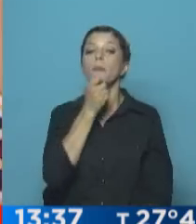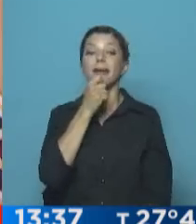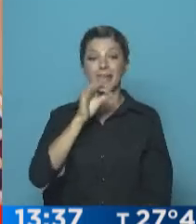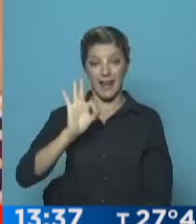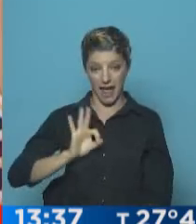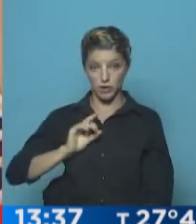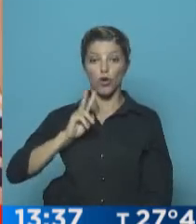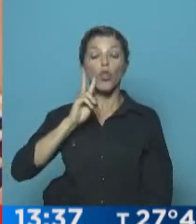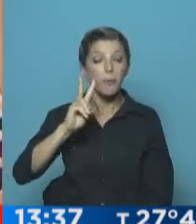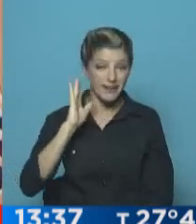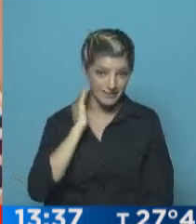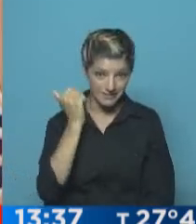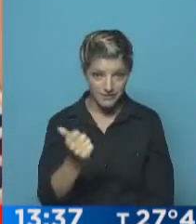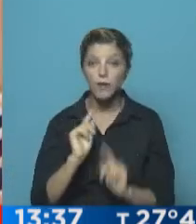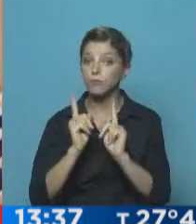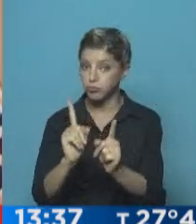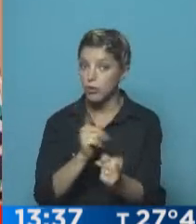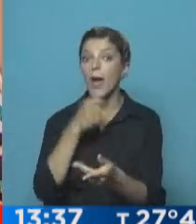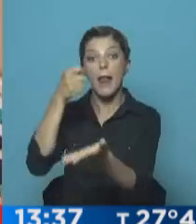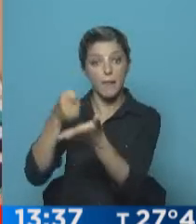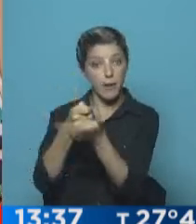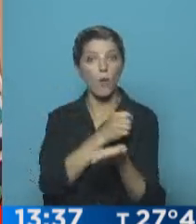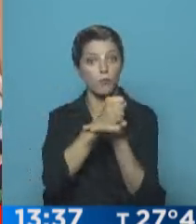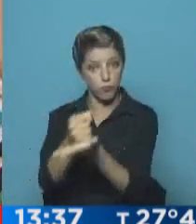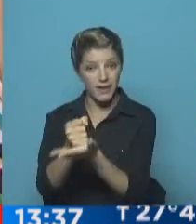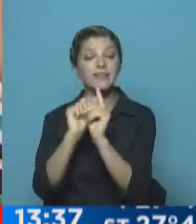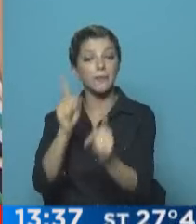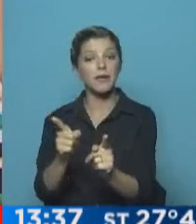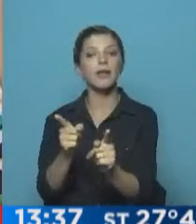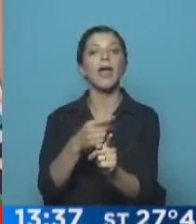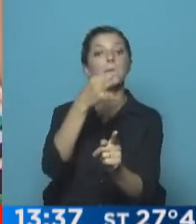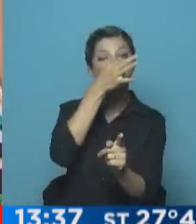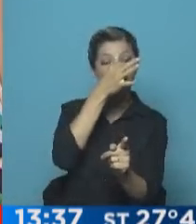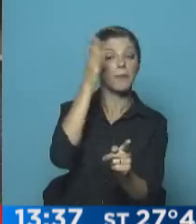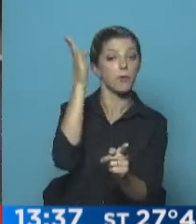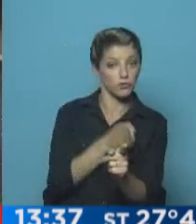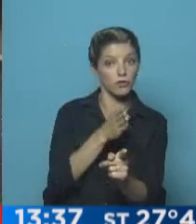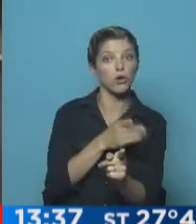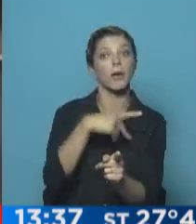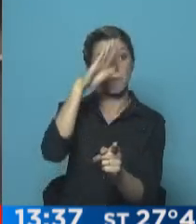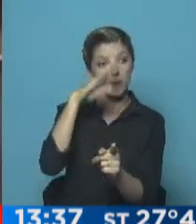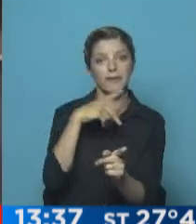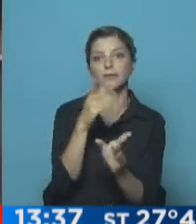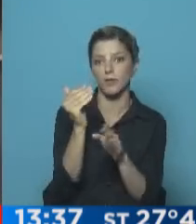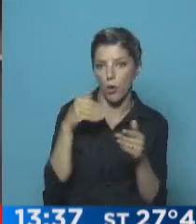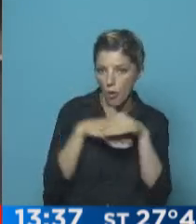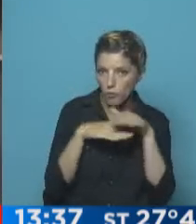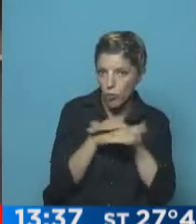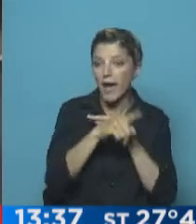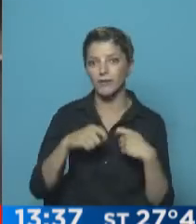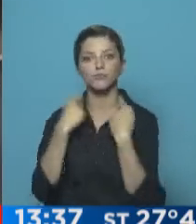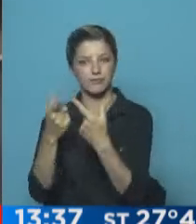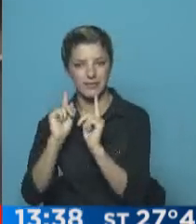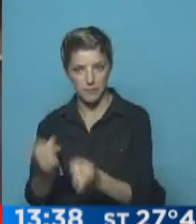sigan cobrando la asignación y también se pague el acumulado el 20% que se va reteniendo mensualmente Andrea en tu caso puntual no tenés que hacer nada